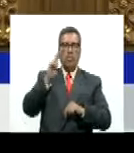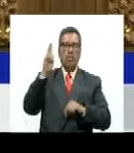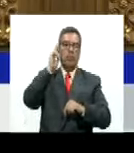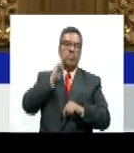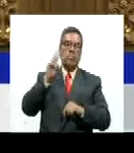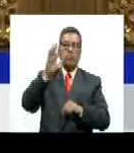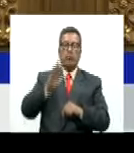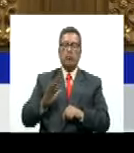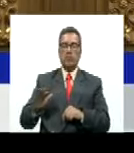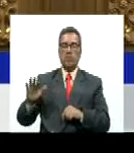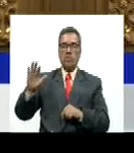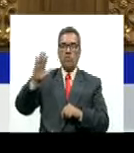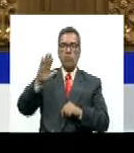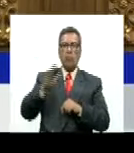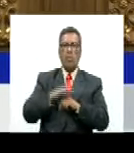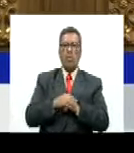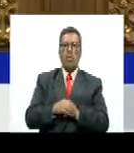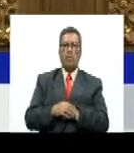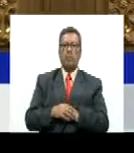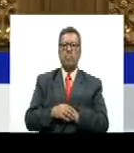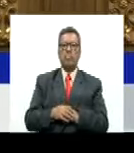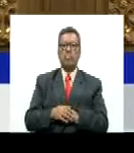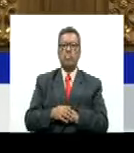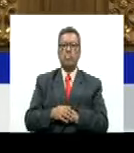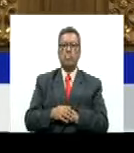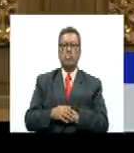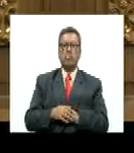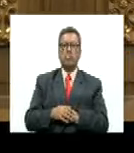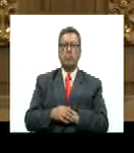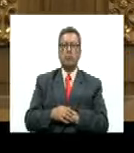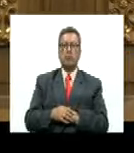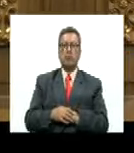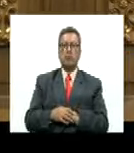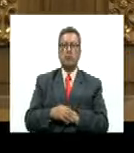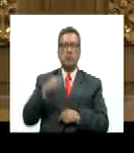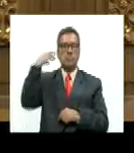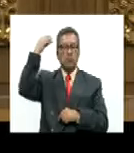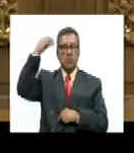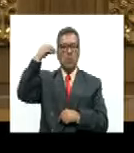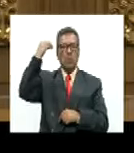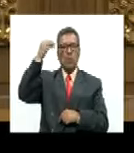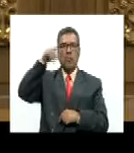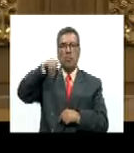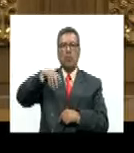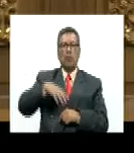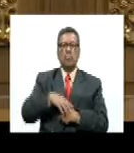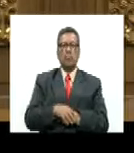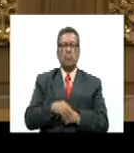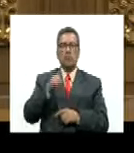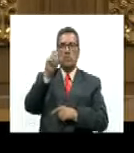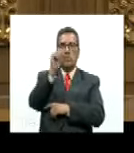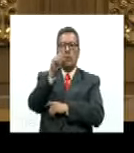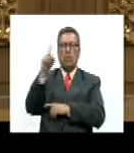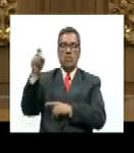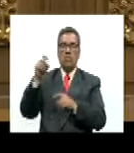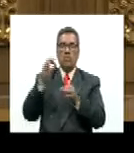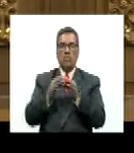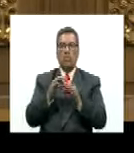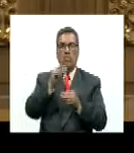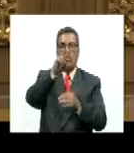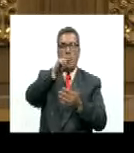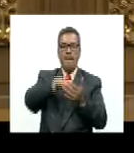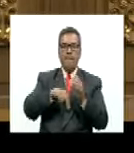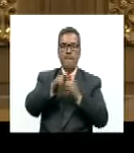de la República Bolivariana de Venezuela. Considerando que el 11 de septiembre